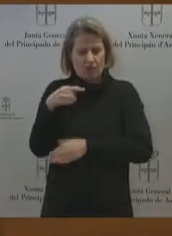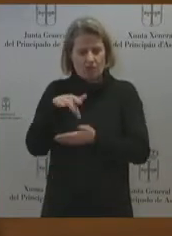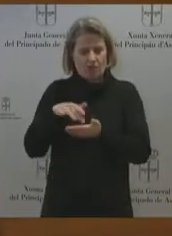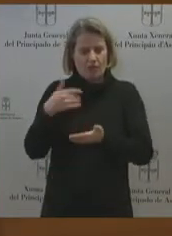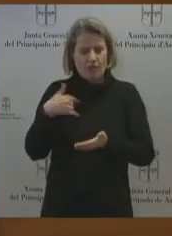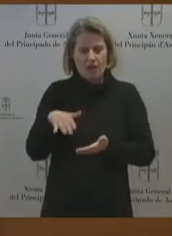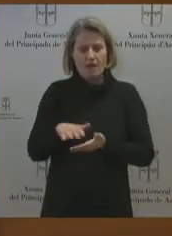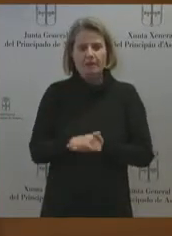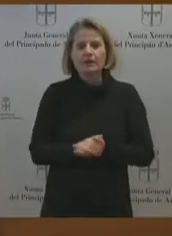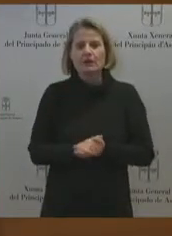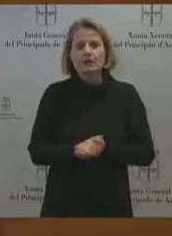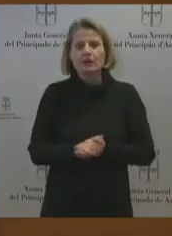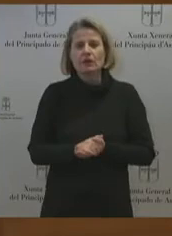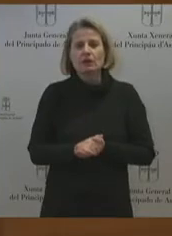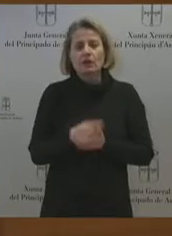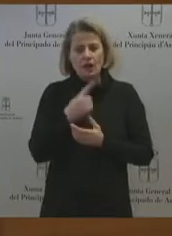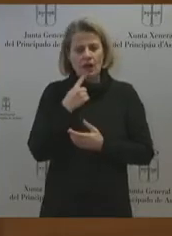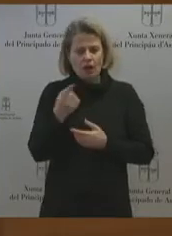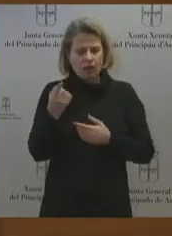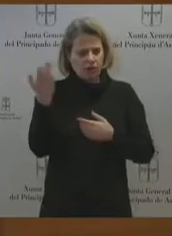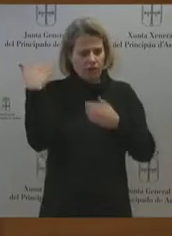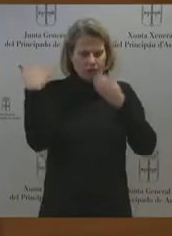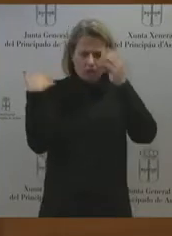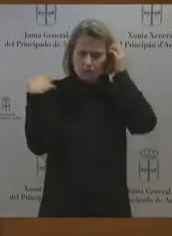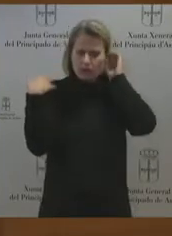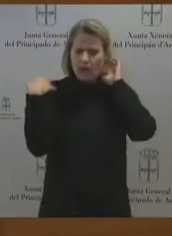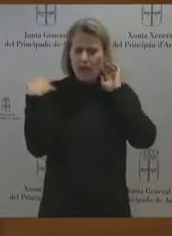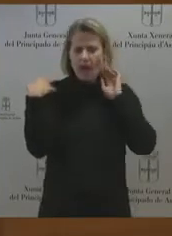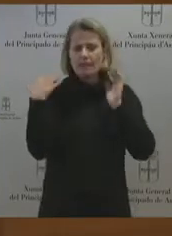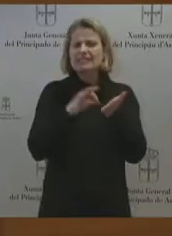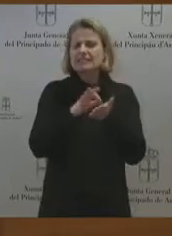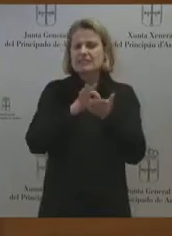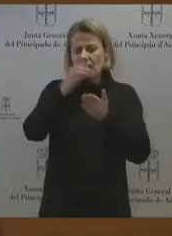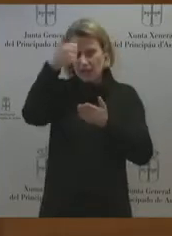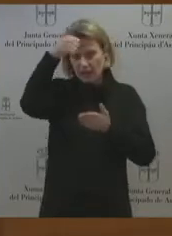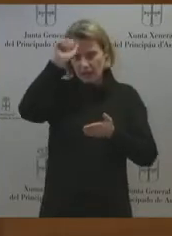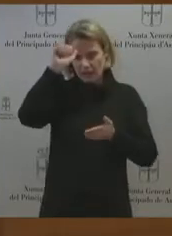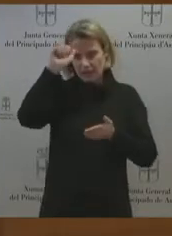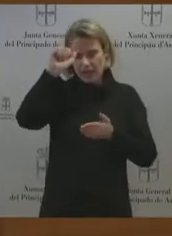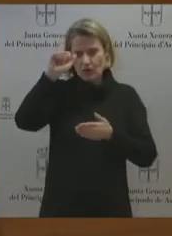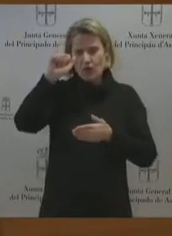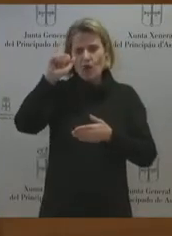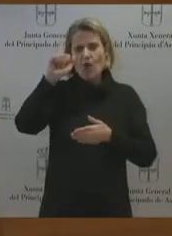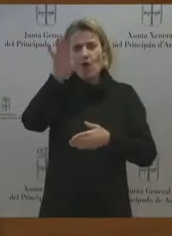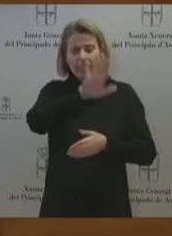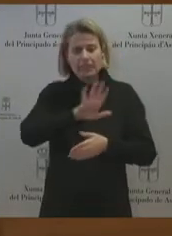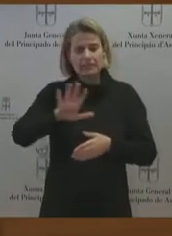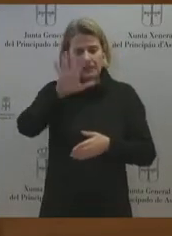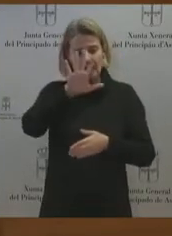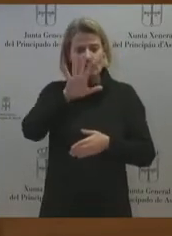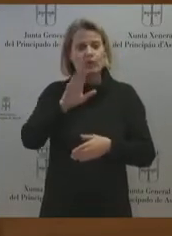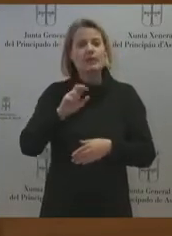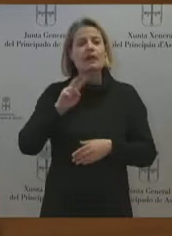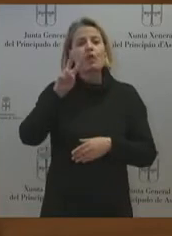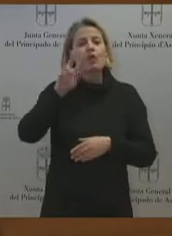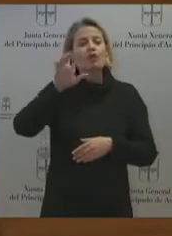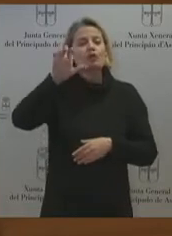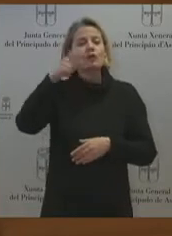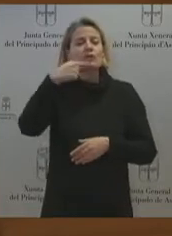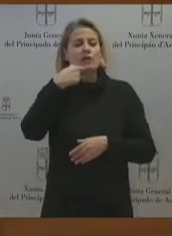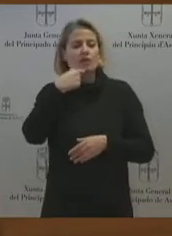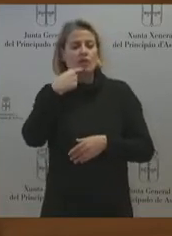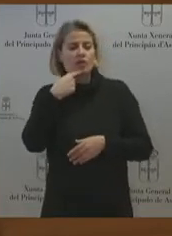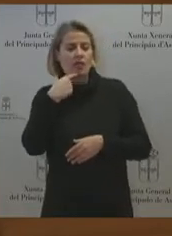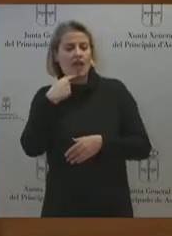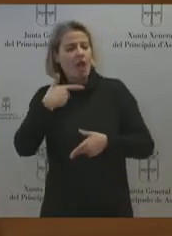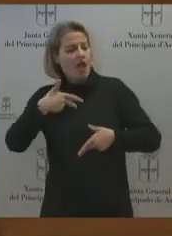en su momento el secretario de Estado, que es que la Unión Europea decía, no daba permiso para la intervención de la SEPI. Bueno, pues no entendemos cómo puede ser que